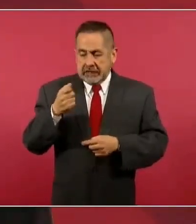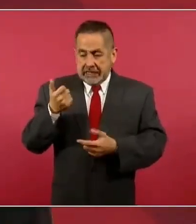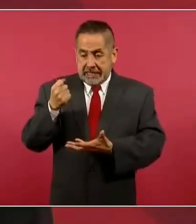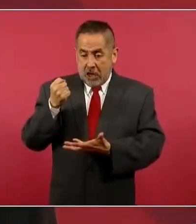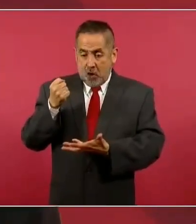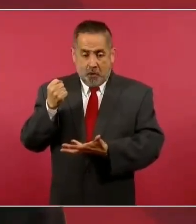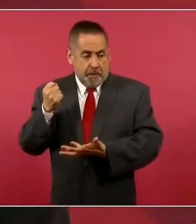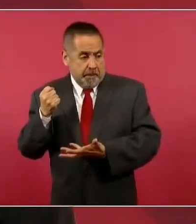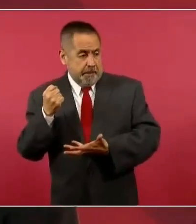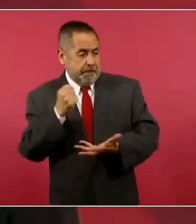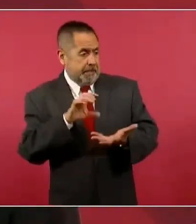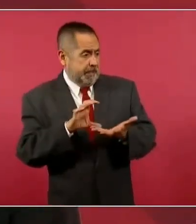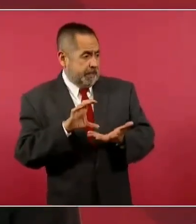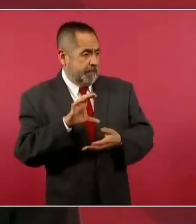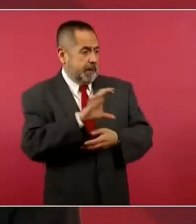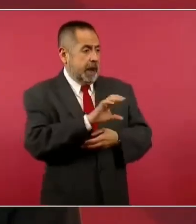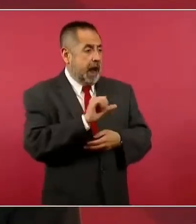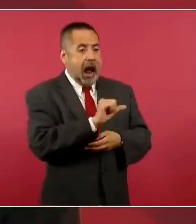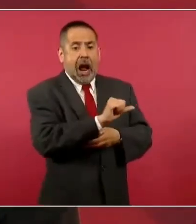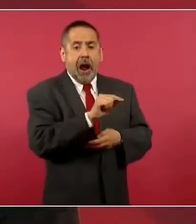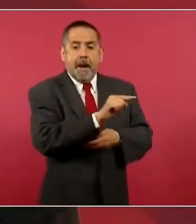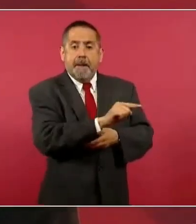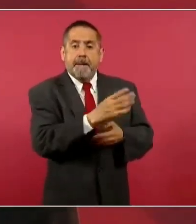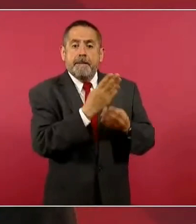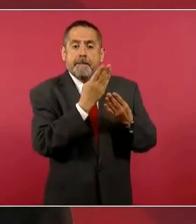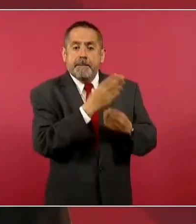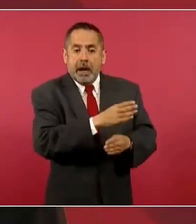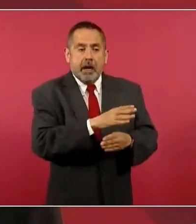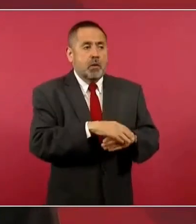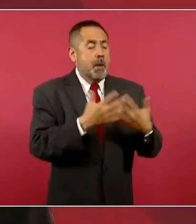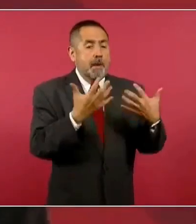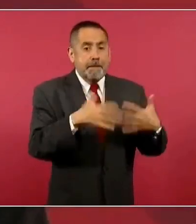a los bancos y a las grandes empresas.